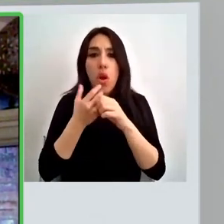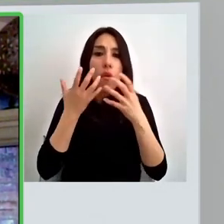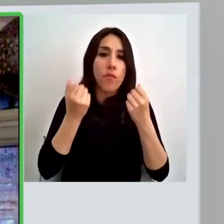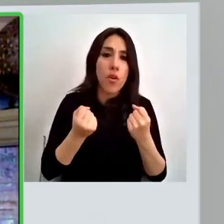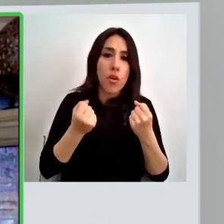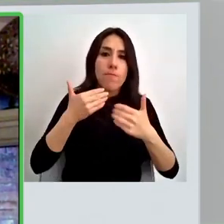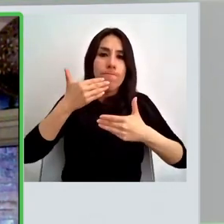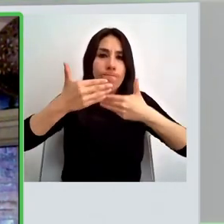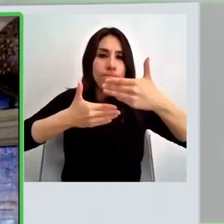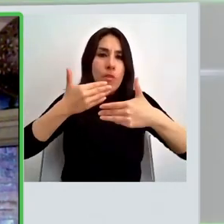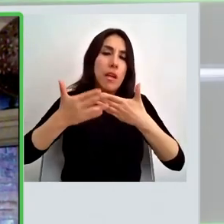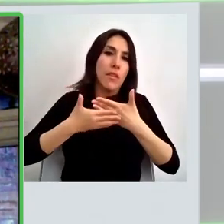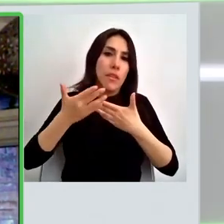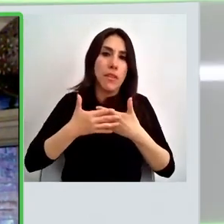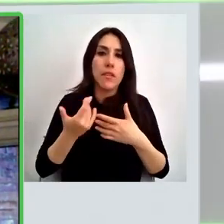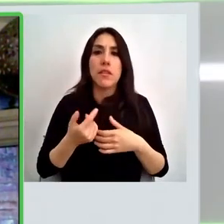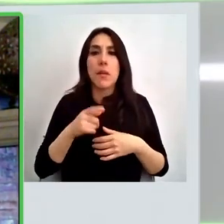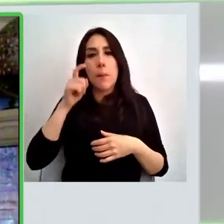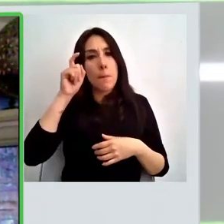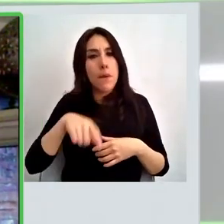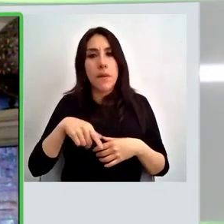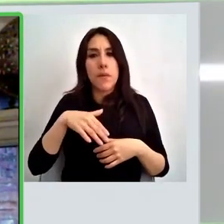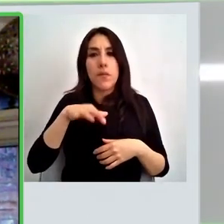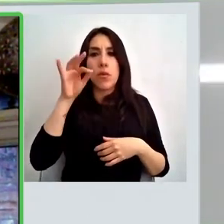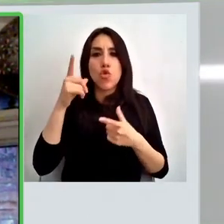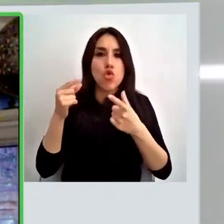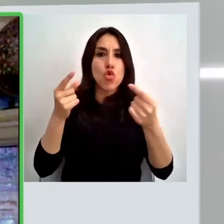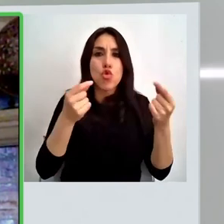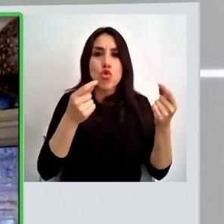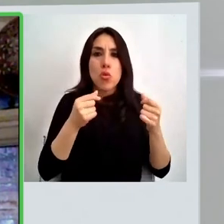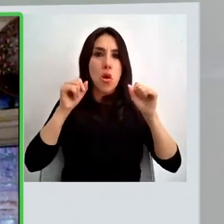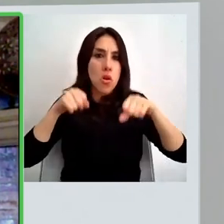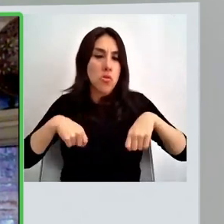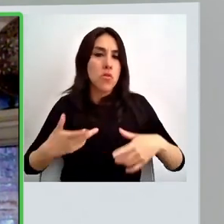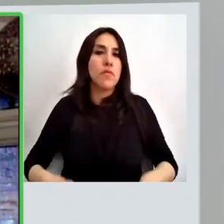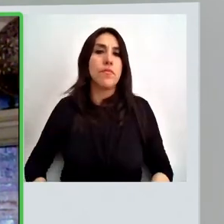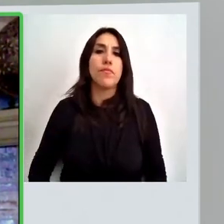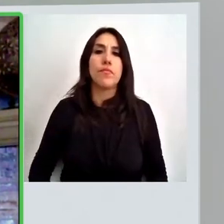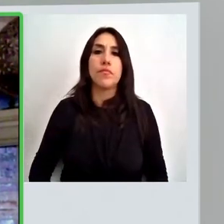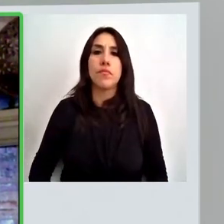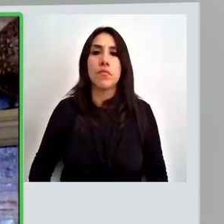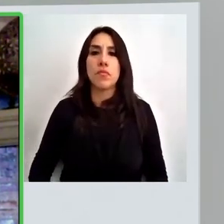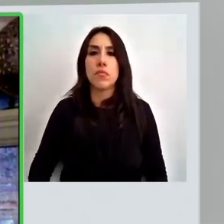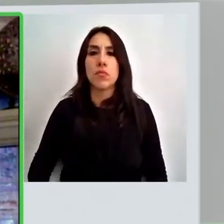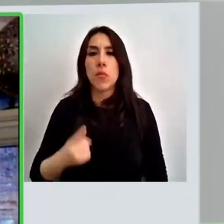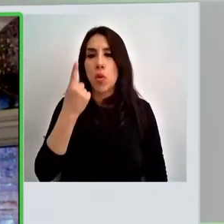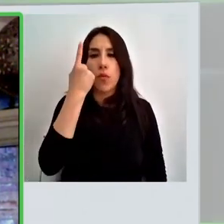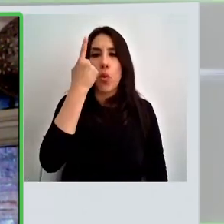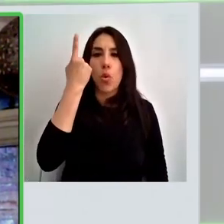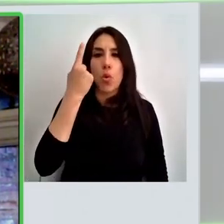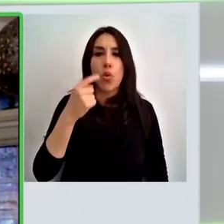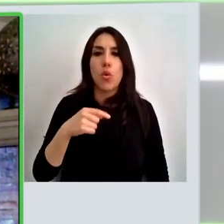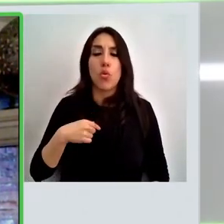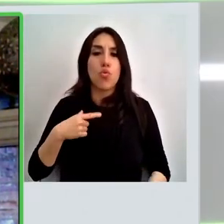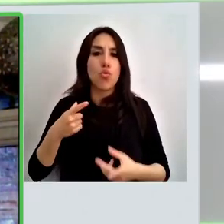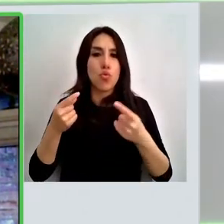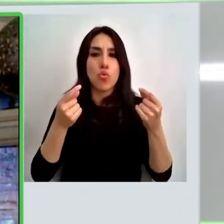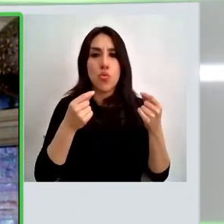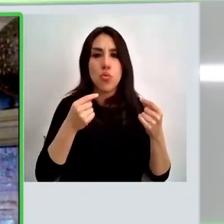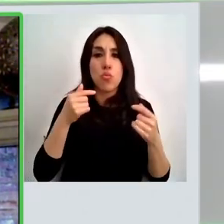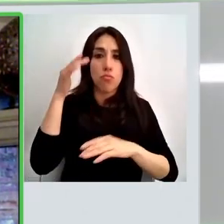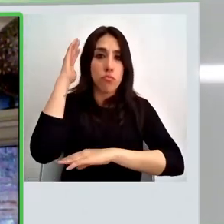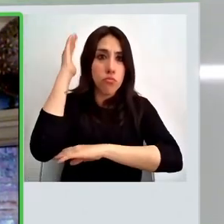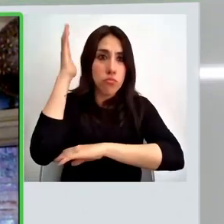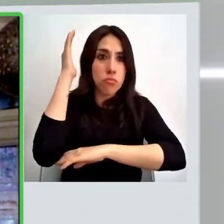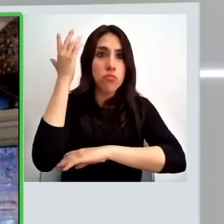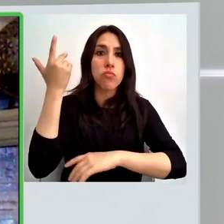poder crearlo uno sería quizás hacer un webinar por ejemplo en el que se pueden hablar de